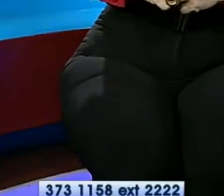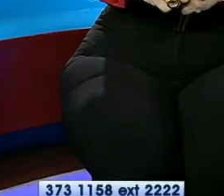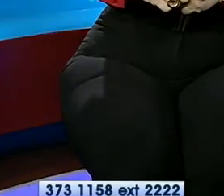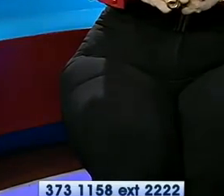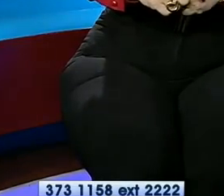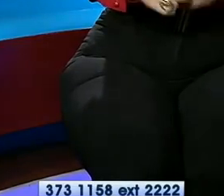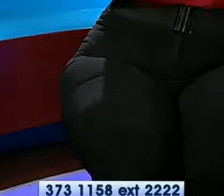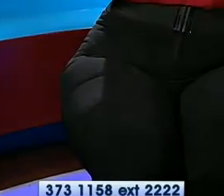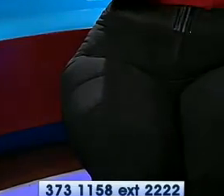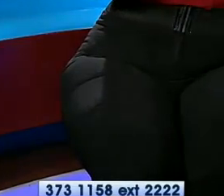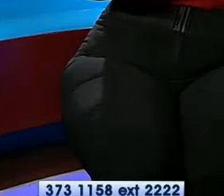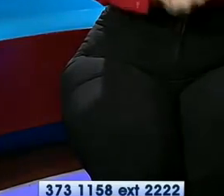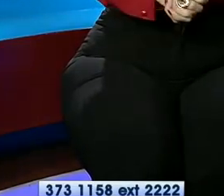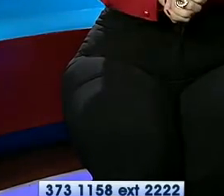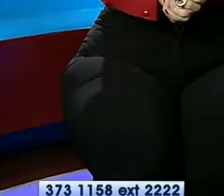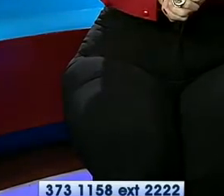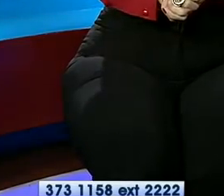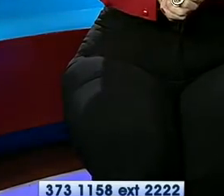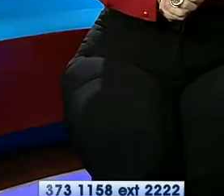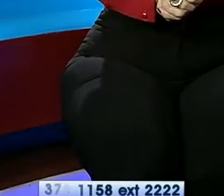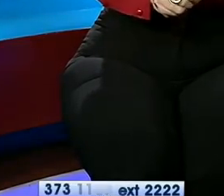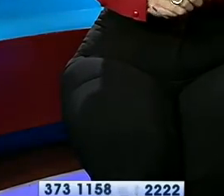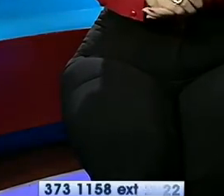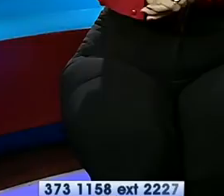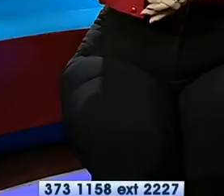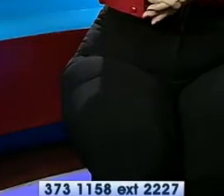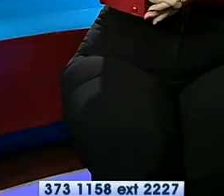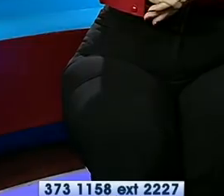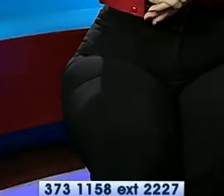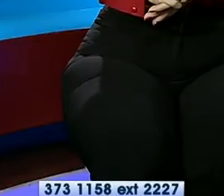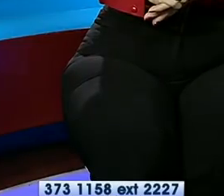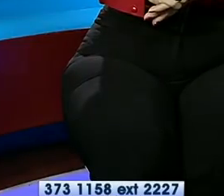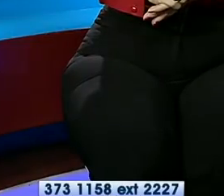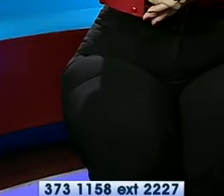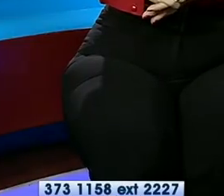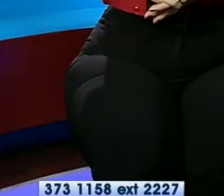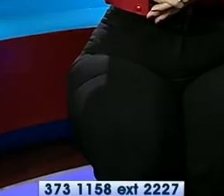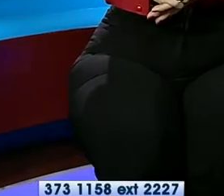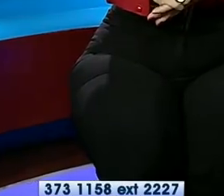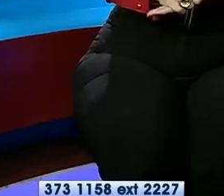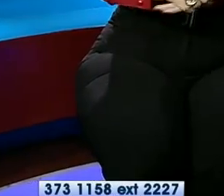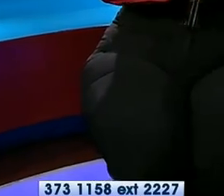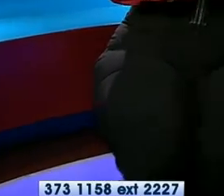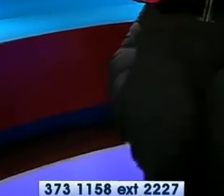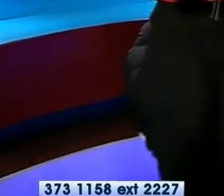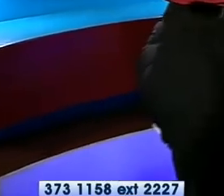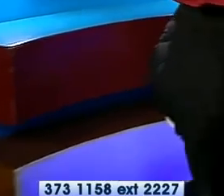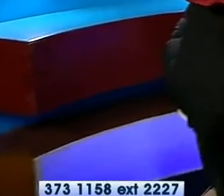seguir en nuestra sintonía. En instantes estaré junto a Marcelita Maquilón en la noticia en la comunidad.